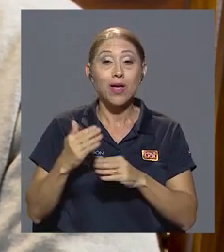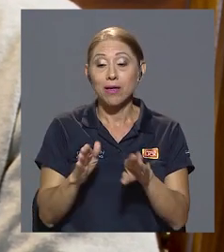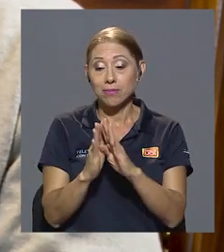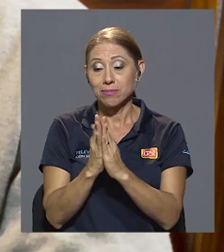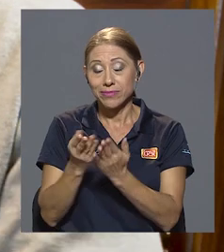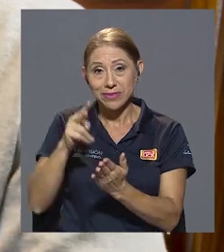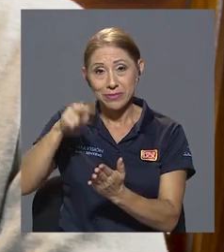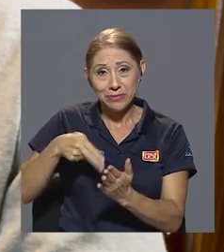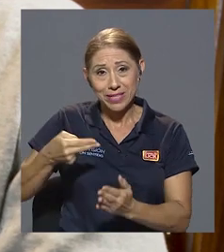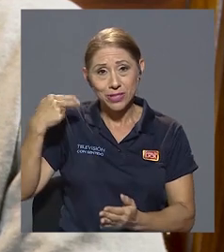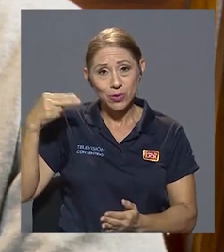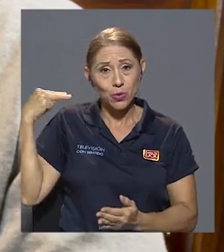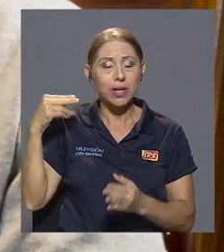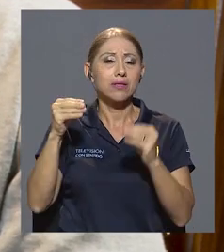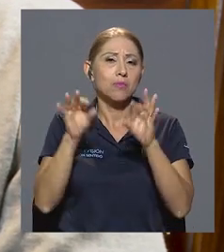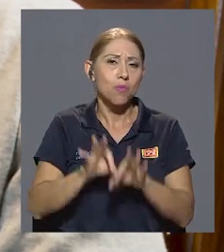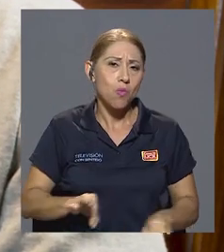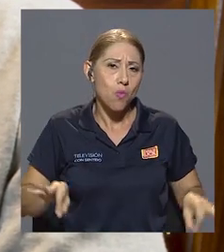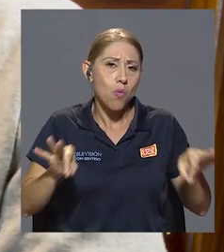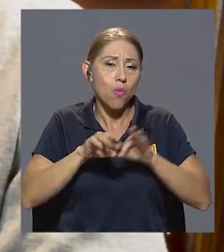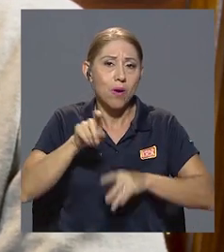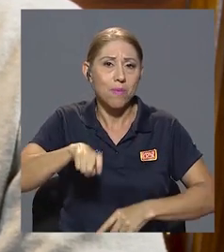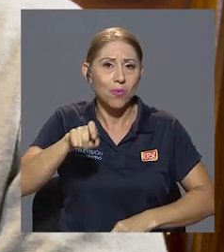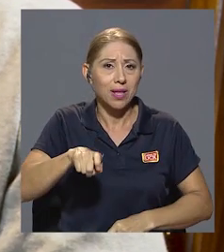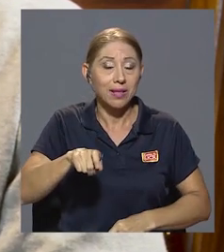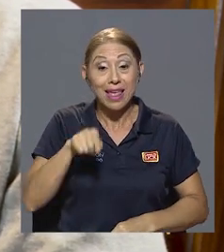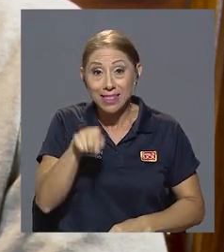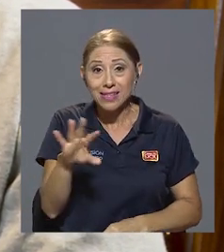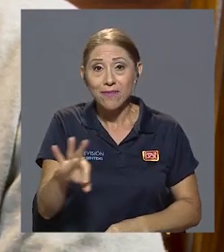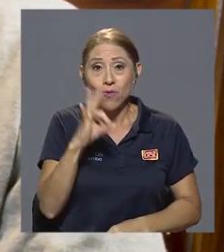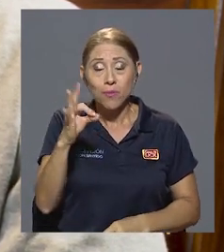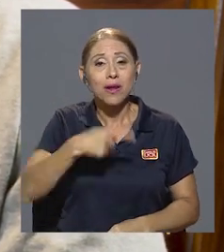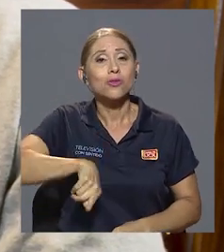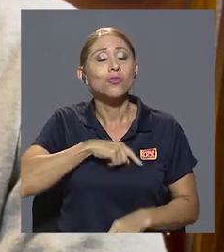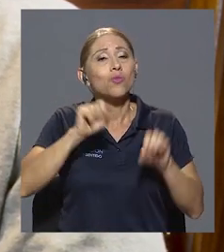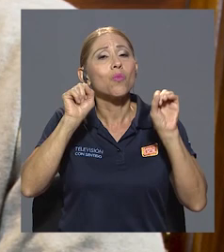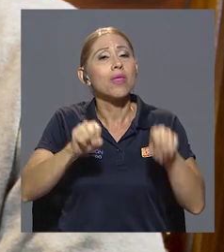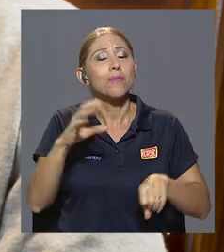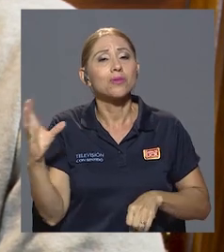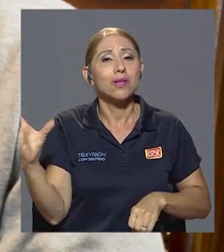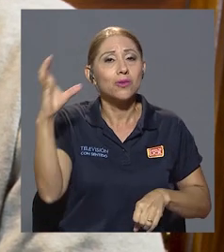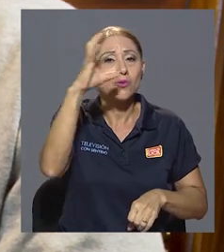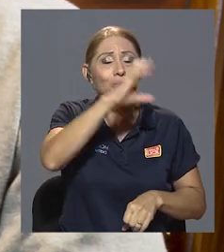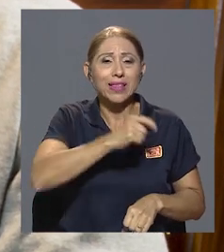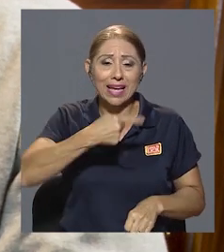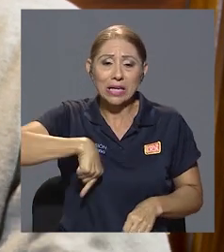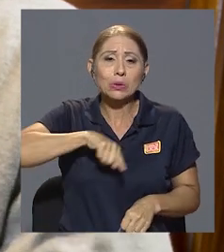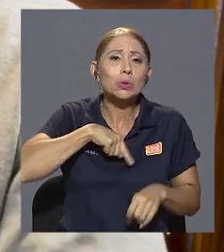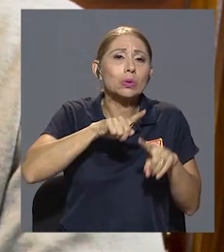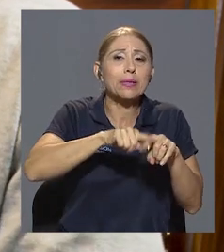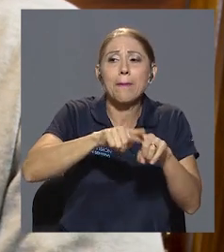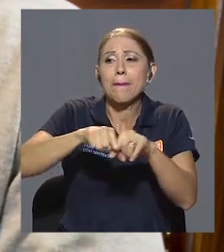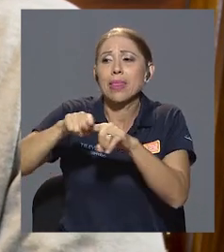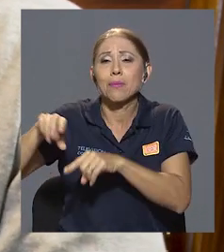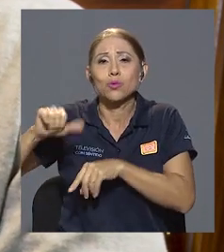creo que podría permitir reconocer cuán interdependientes hemos sido a lo largo de la